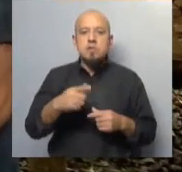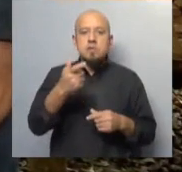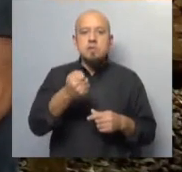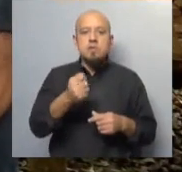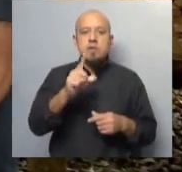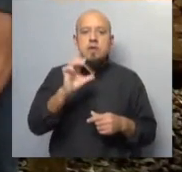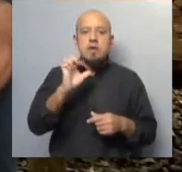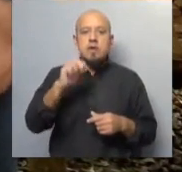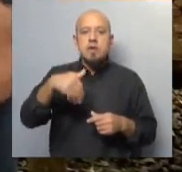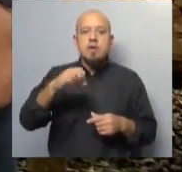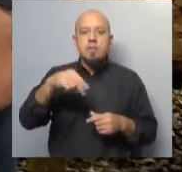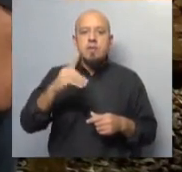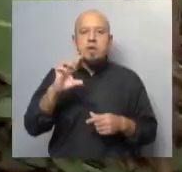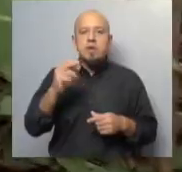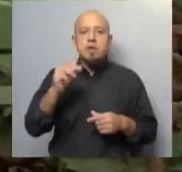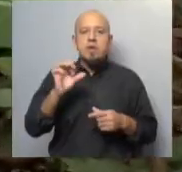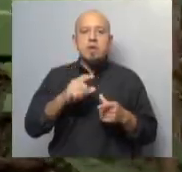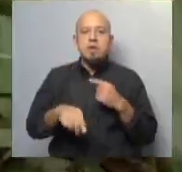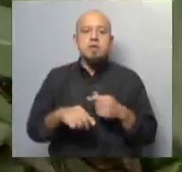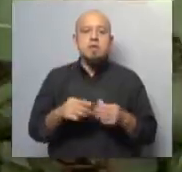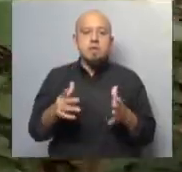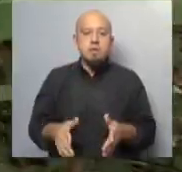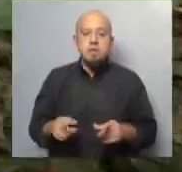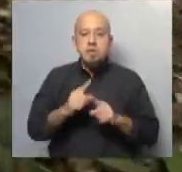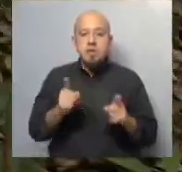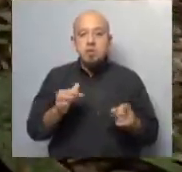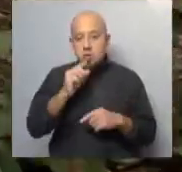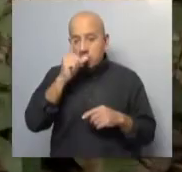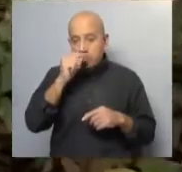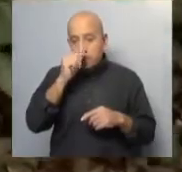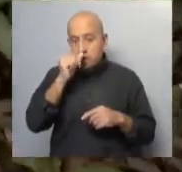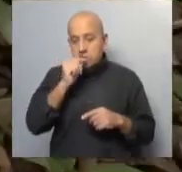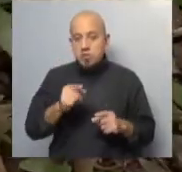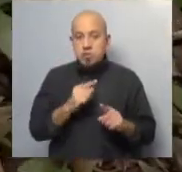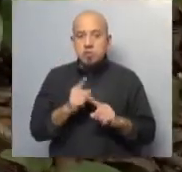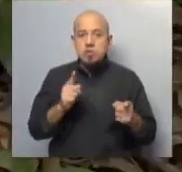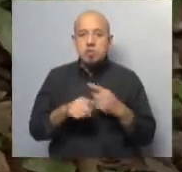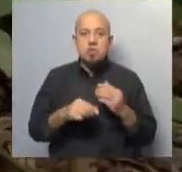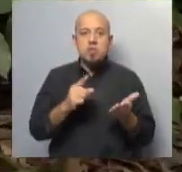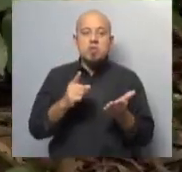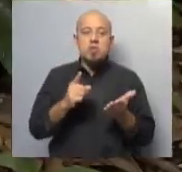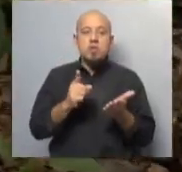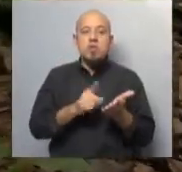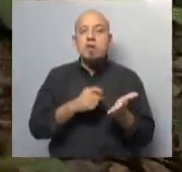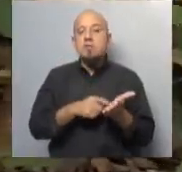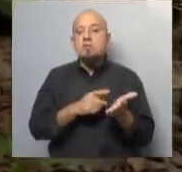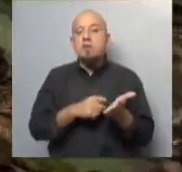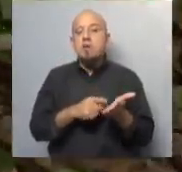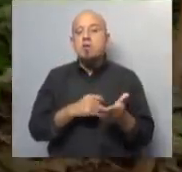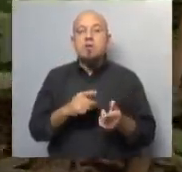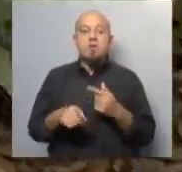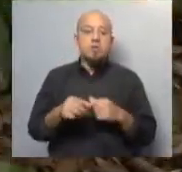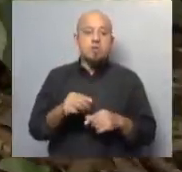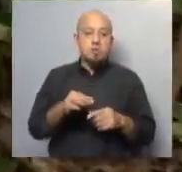frutos secos, algunos huelen anisado y no tienen que amarillar en el momento de ser raspados con el dedo. O sea que la técnica es tomar